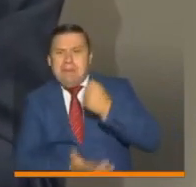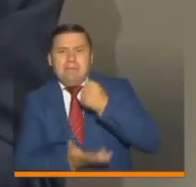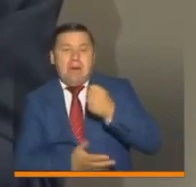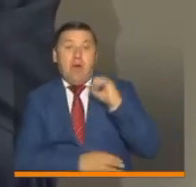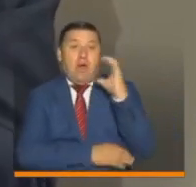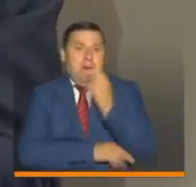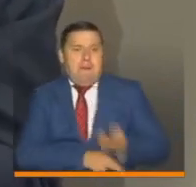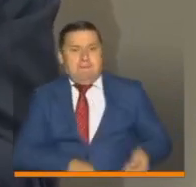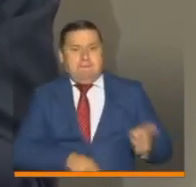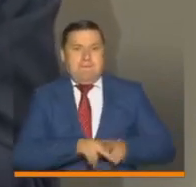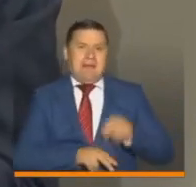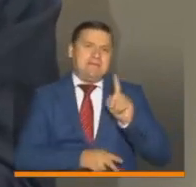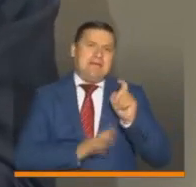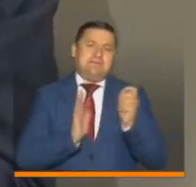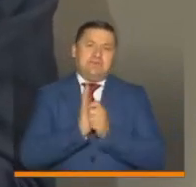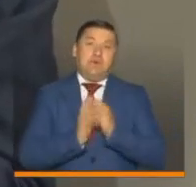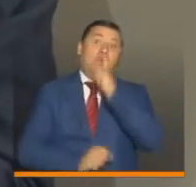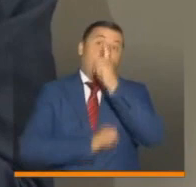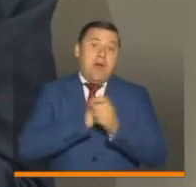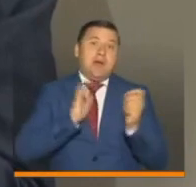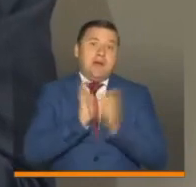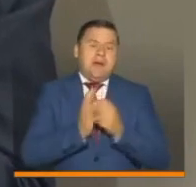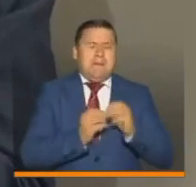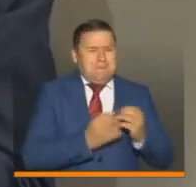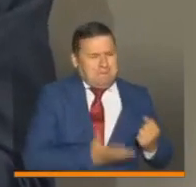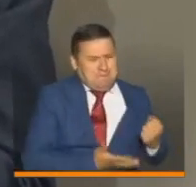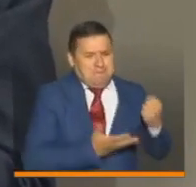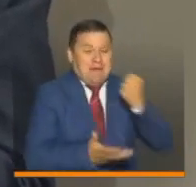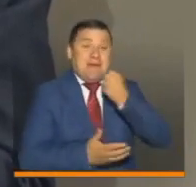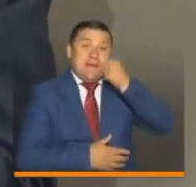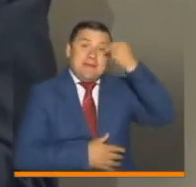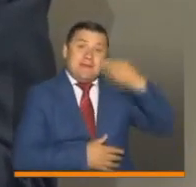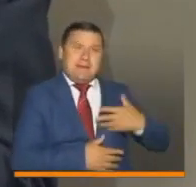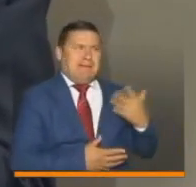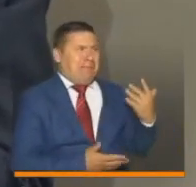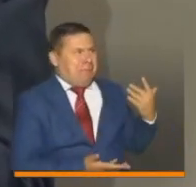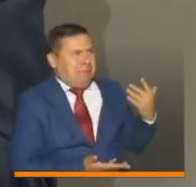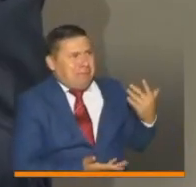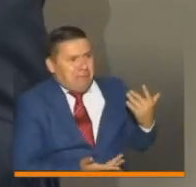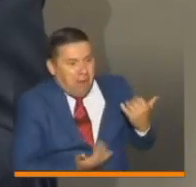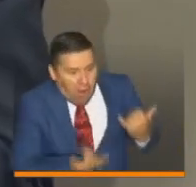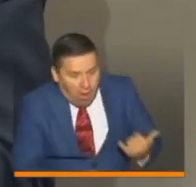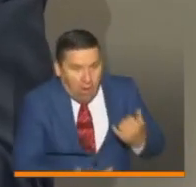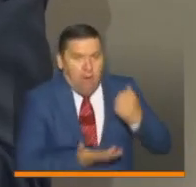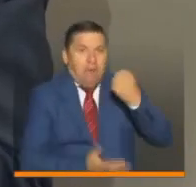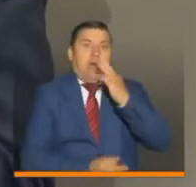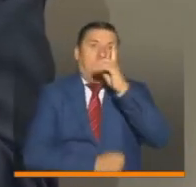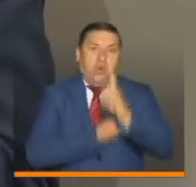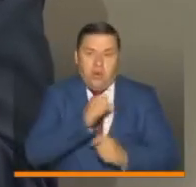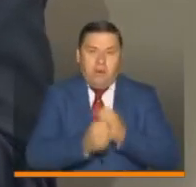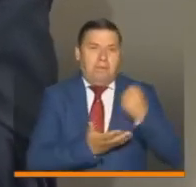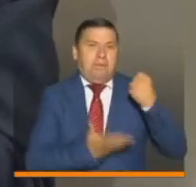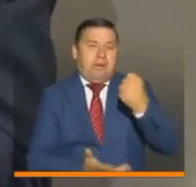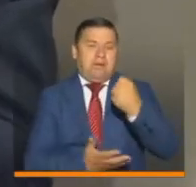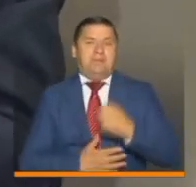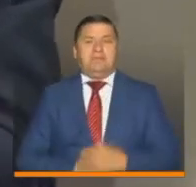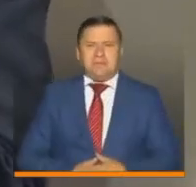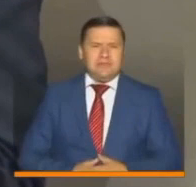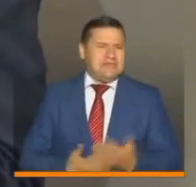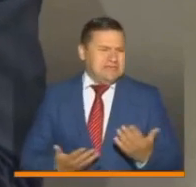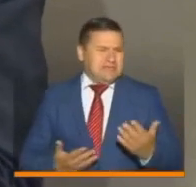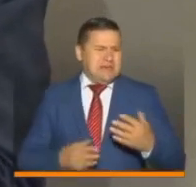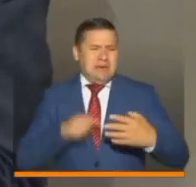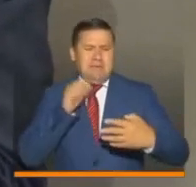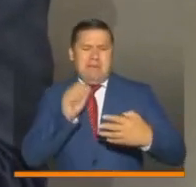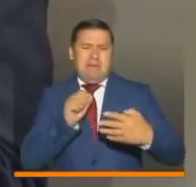va a multiplicar por 6 el próximo año esa inversión que históricamente hacía en cada año desde el presupuesto general de la Nación. Estos solo